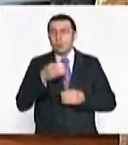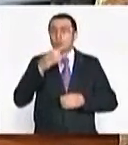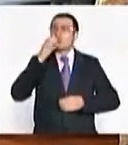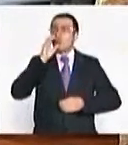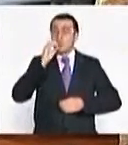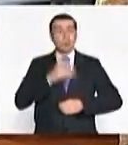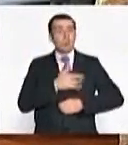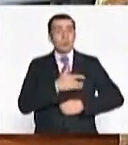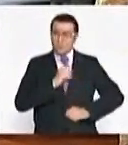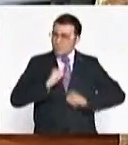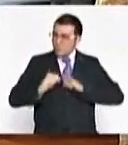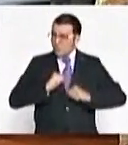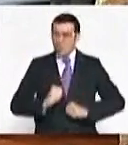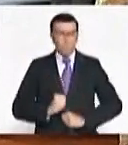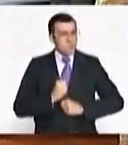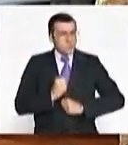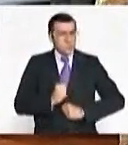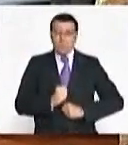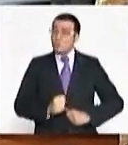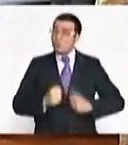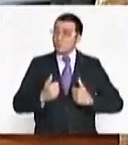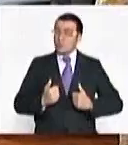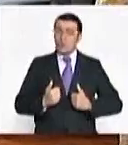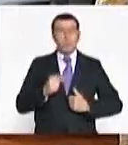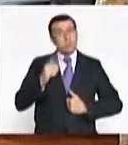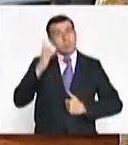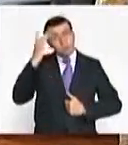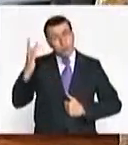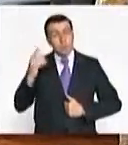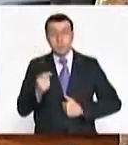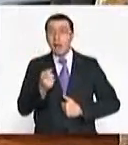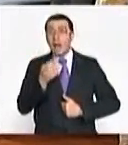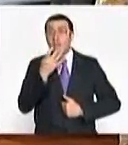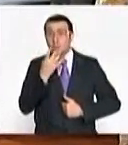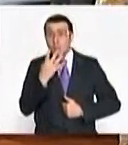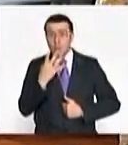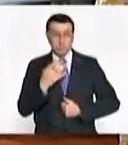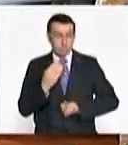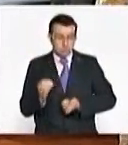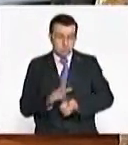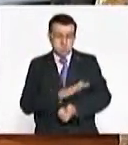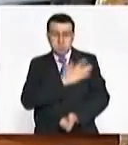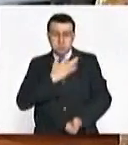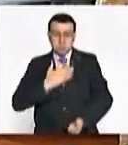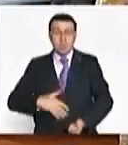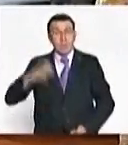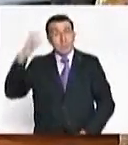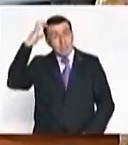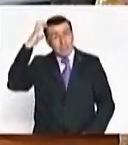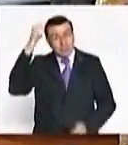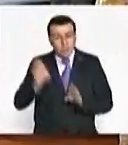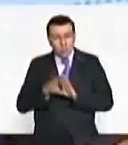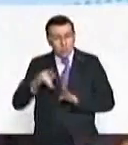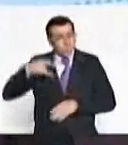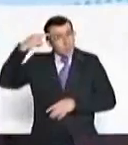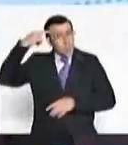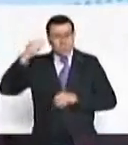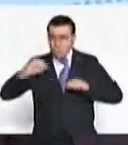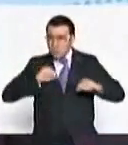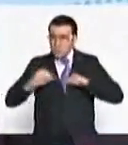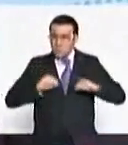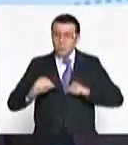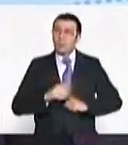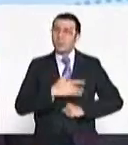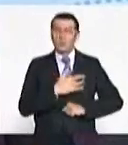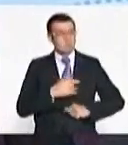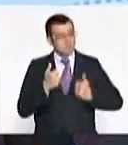activo y muy fuerte y con mucha actividad, porque con una carga glicémica tan alta, pues el cerebro inicialmente es como un estimulante. Entonces la persona va a sentirse muy